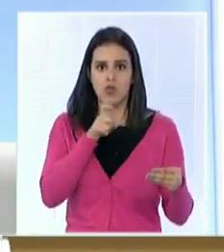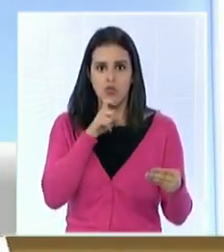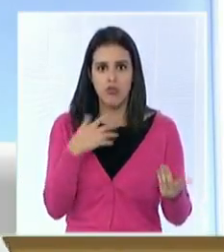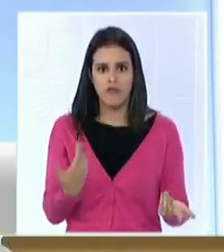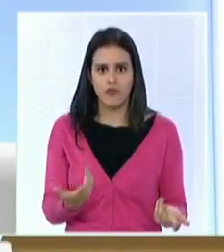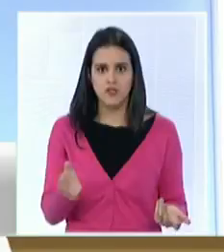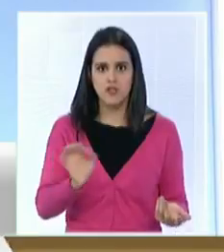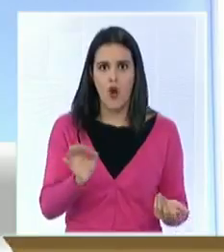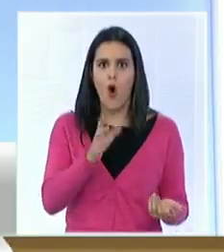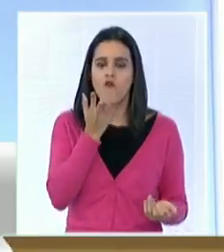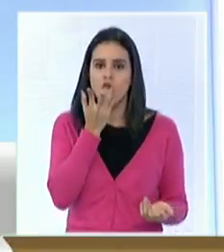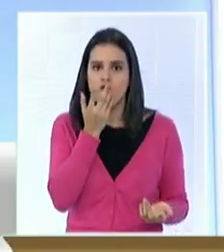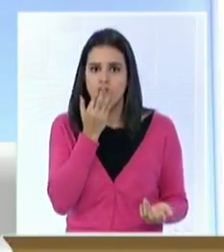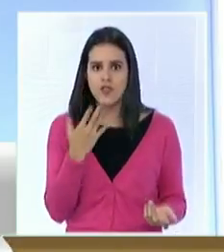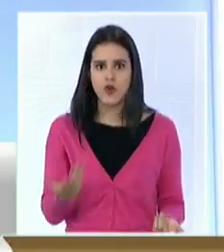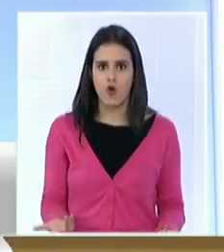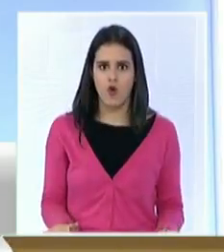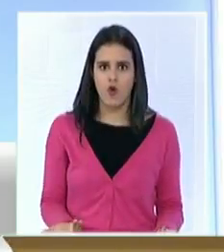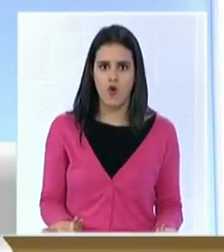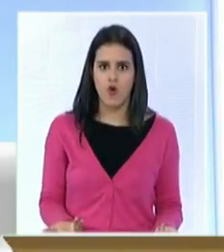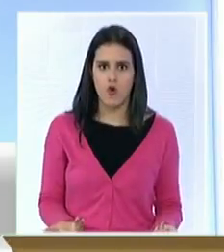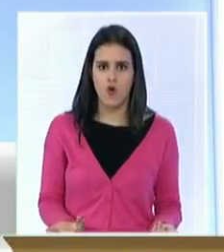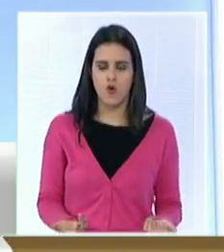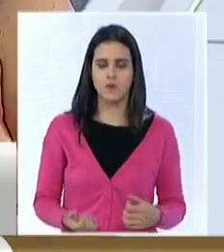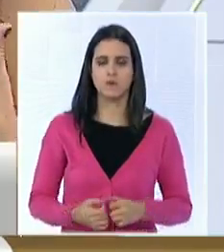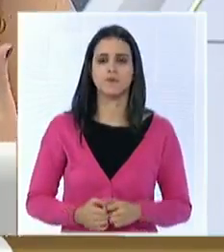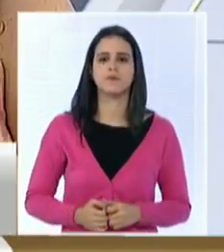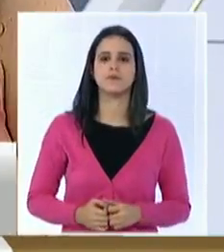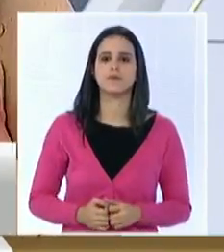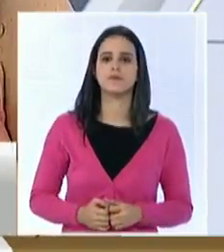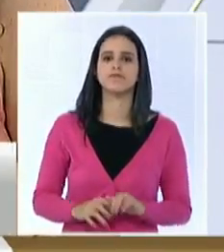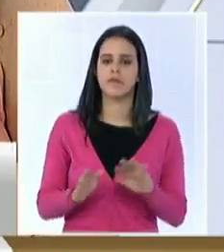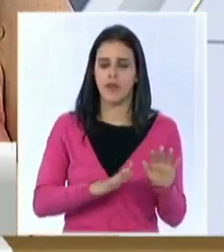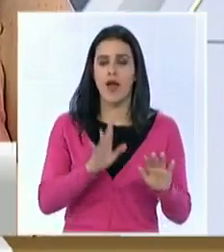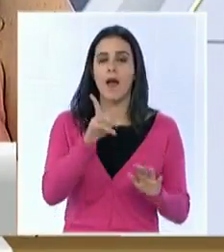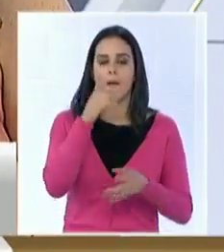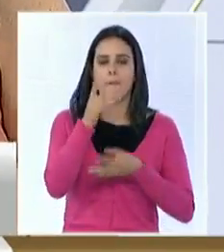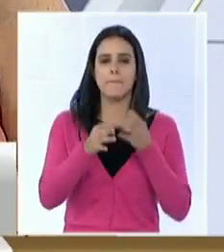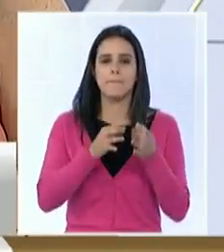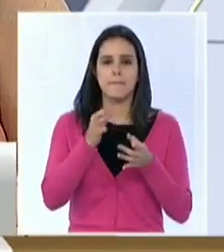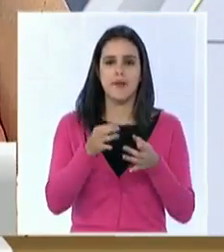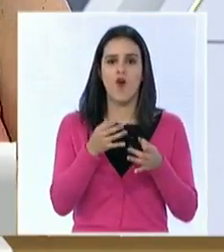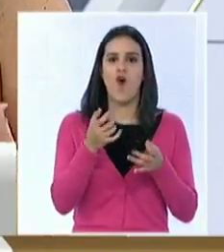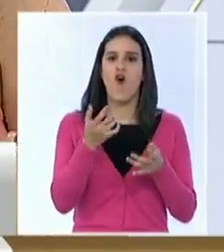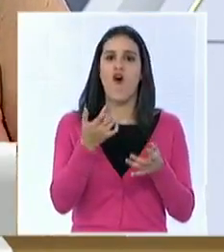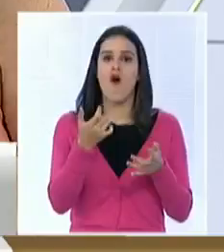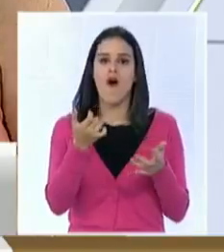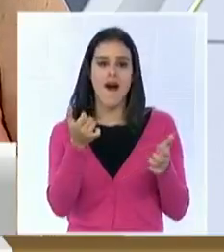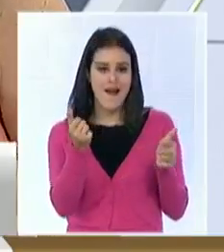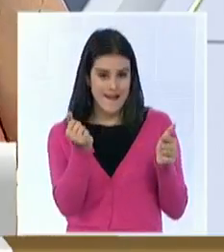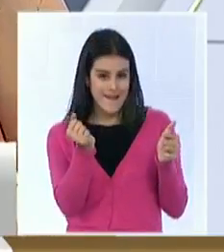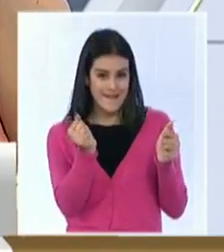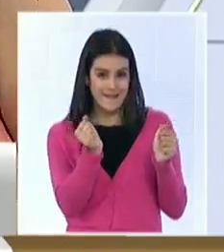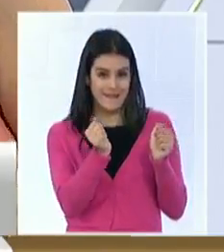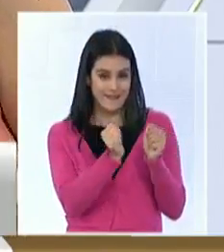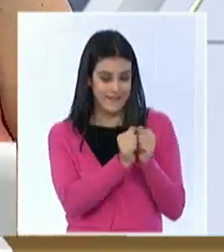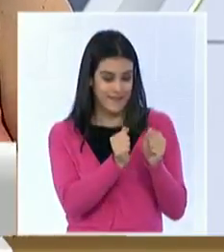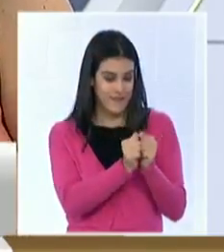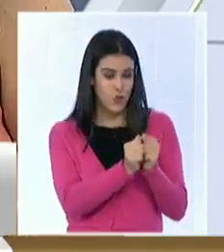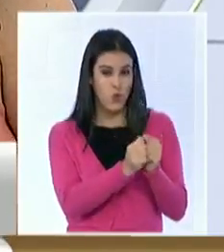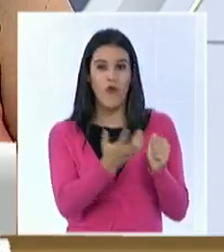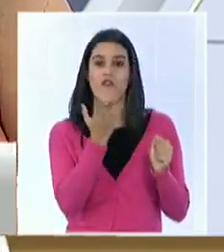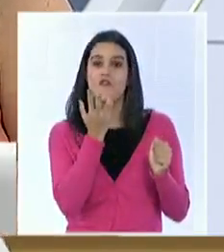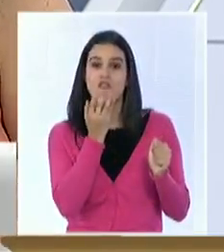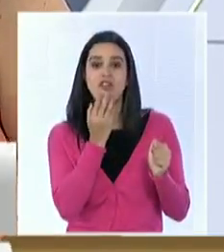como el vidrio que podría estar haciéndonos daño. Así es. Bueno, si lo va a hacer en un recipiente de vidrio, que sea un vidrio templado, un vidrio